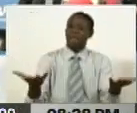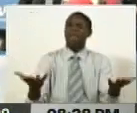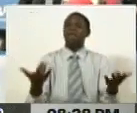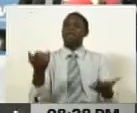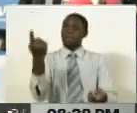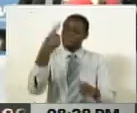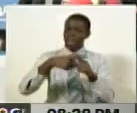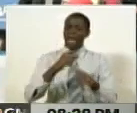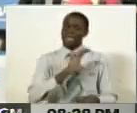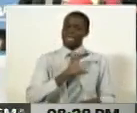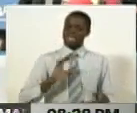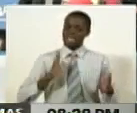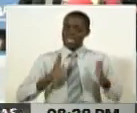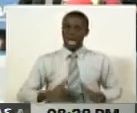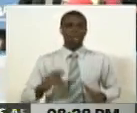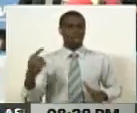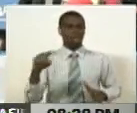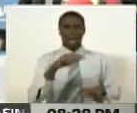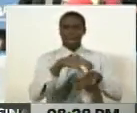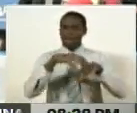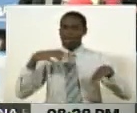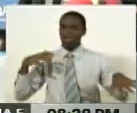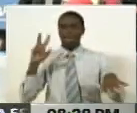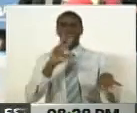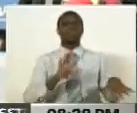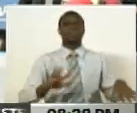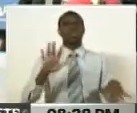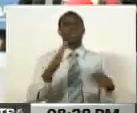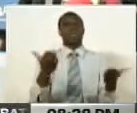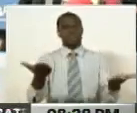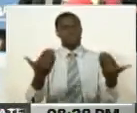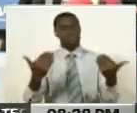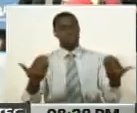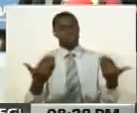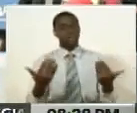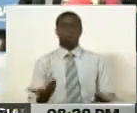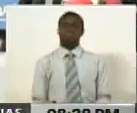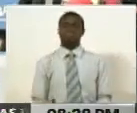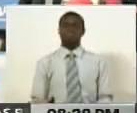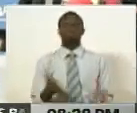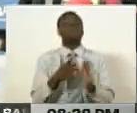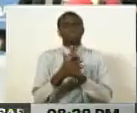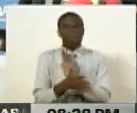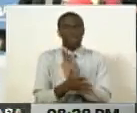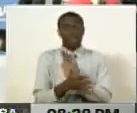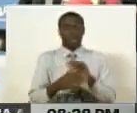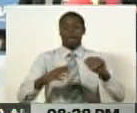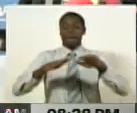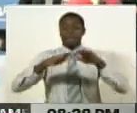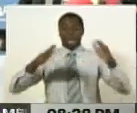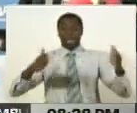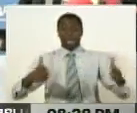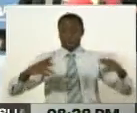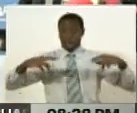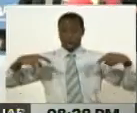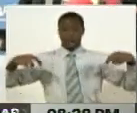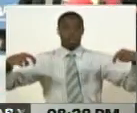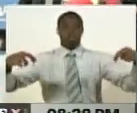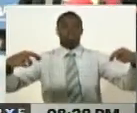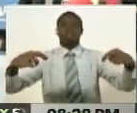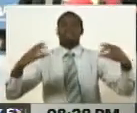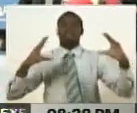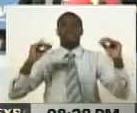cristiano de la mayoría del pueblo de Venezuela, para que en una mesa de diálogo se